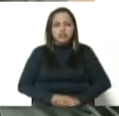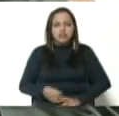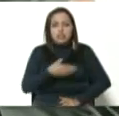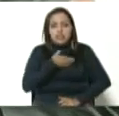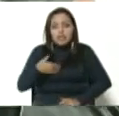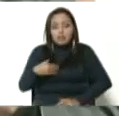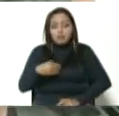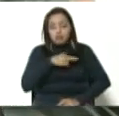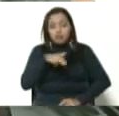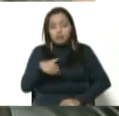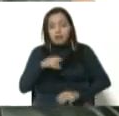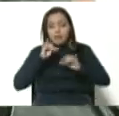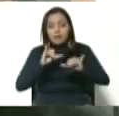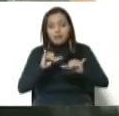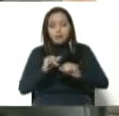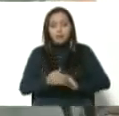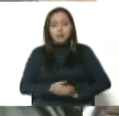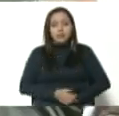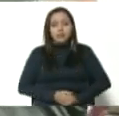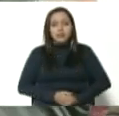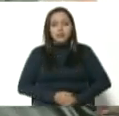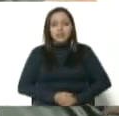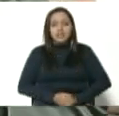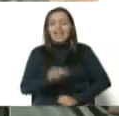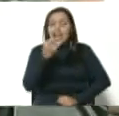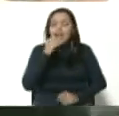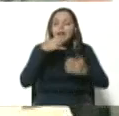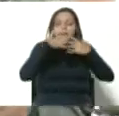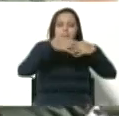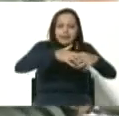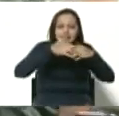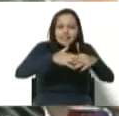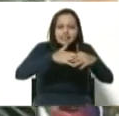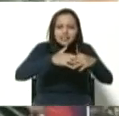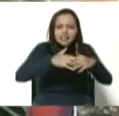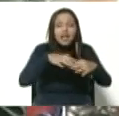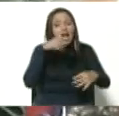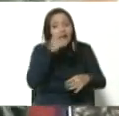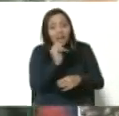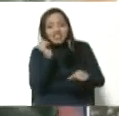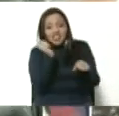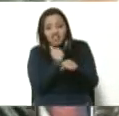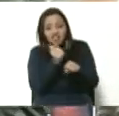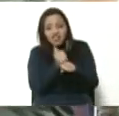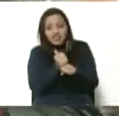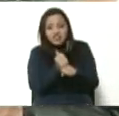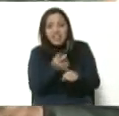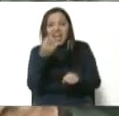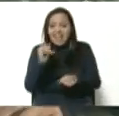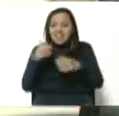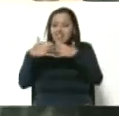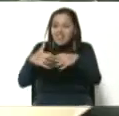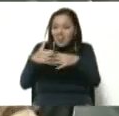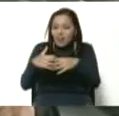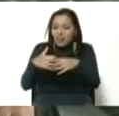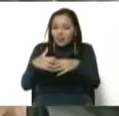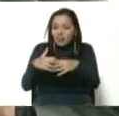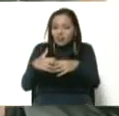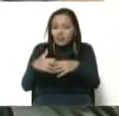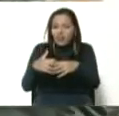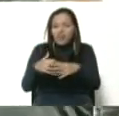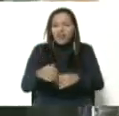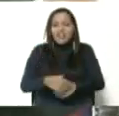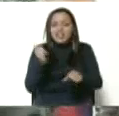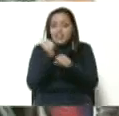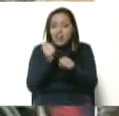manejamos nosotros aguas adentro, es que si hay empresas, hay trabajadores. Que si hay trabajadores, hay